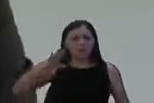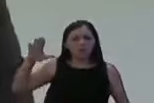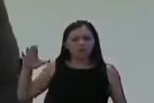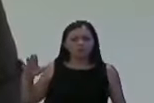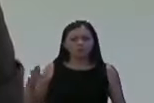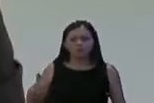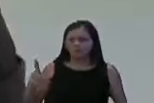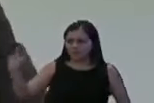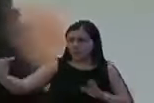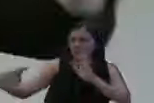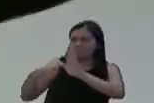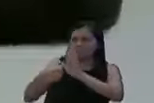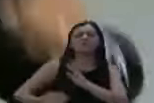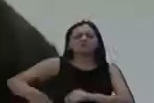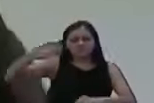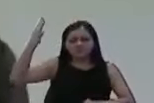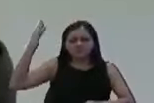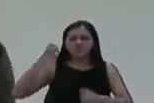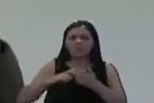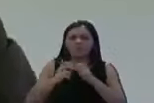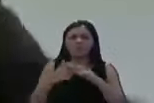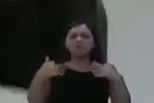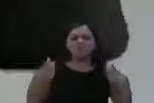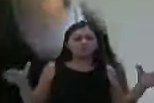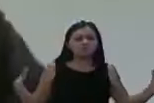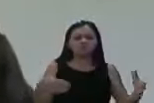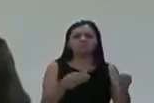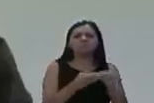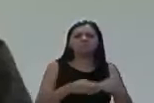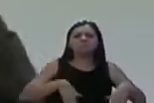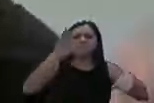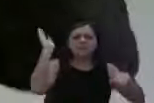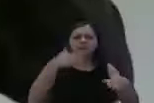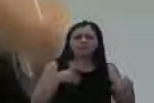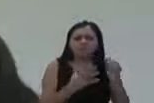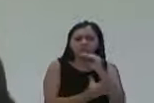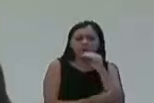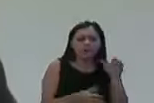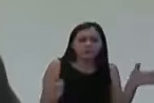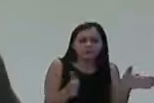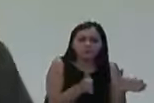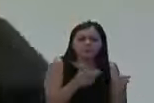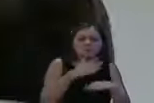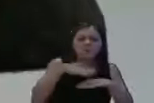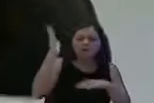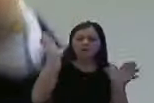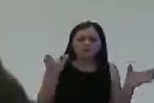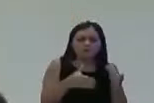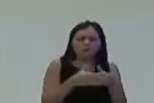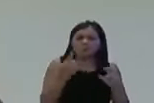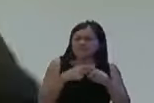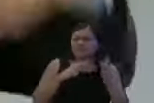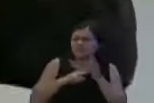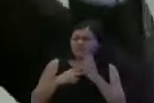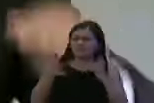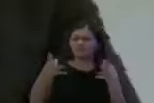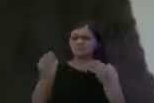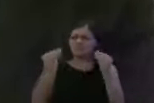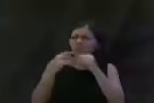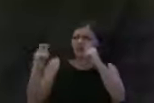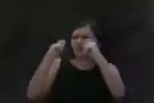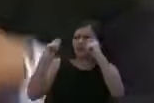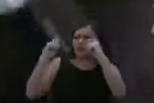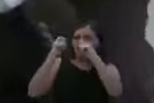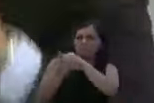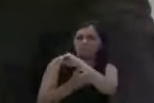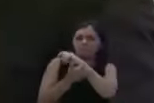enemigo compañeros porque nosotros estamos con los pobres con la clase media con la inmensa mayoría no con unos cuantos que han nuestro